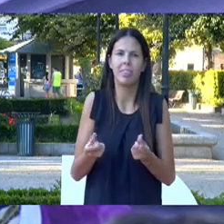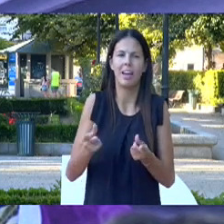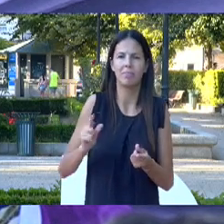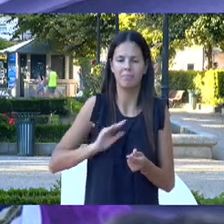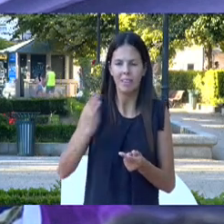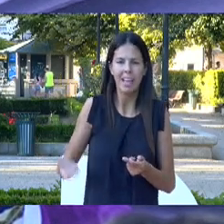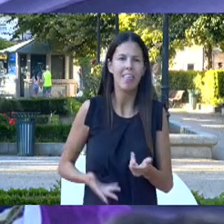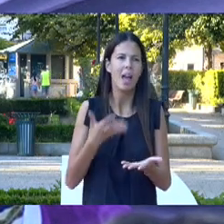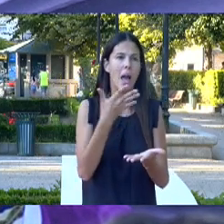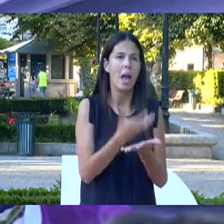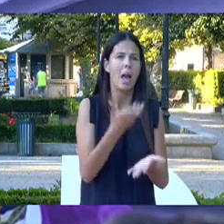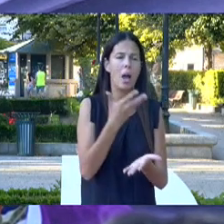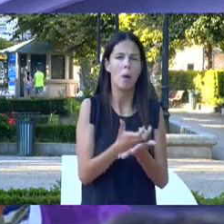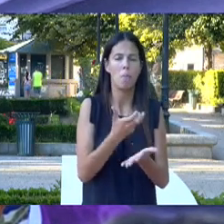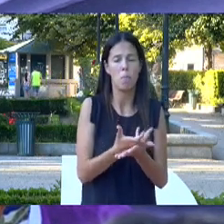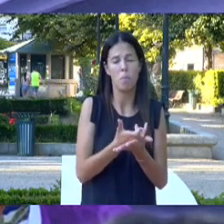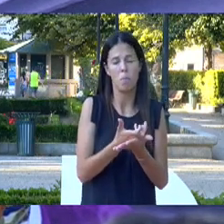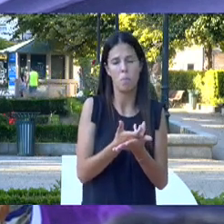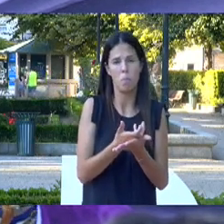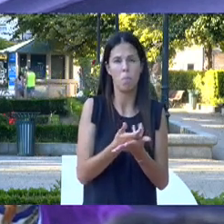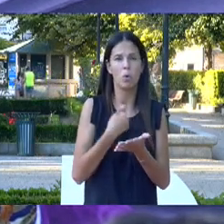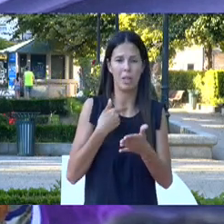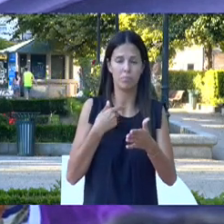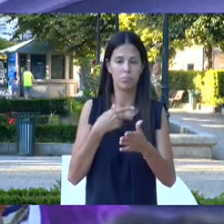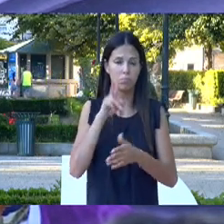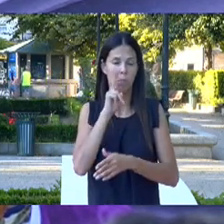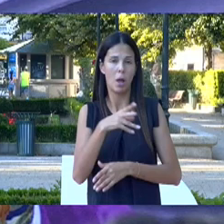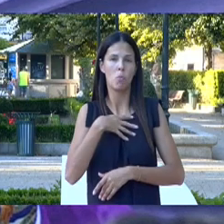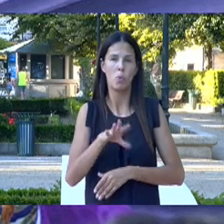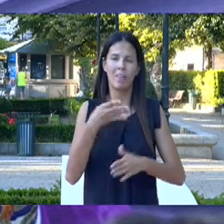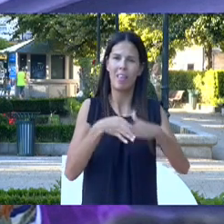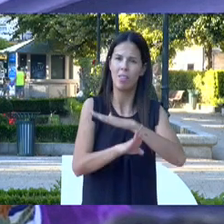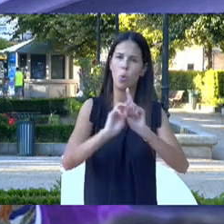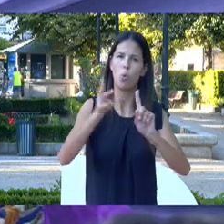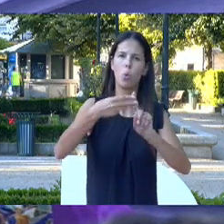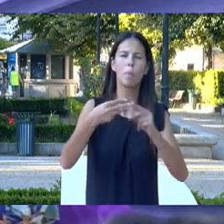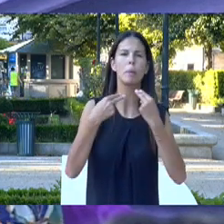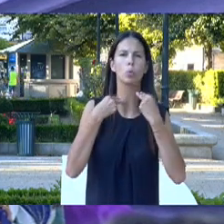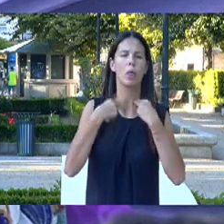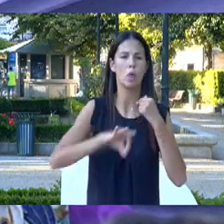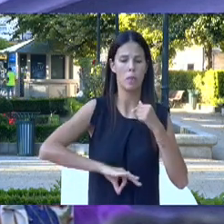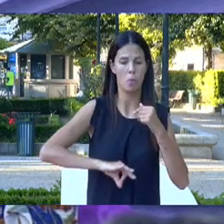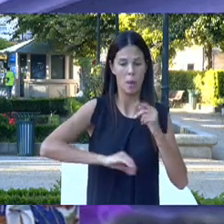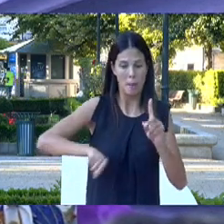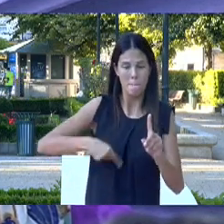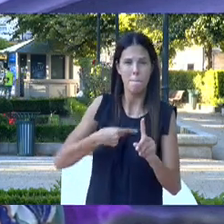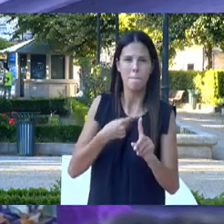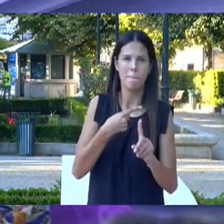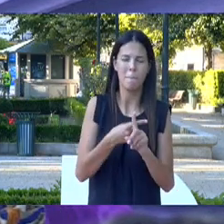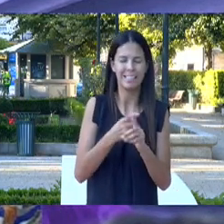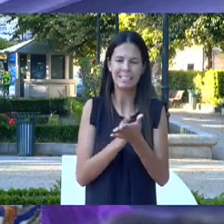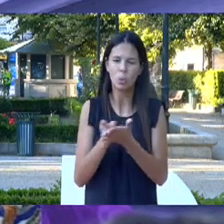que xa podedes consultar entrando na web da Deputación de Pontevedra, que vai acompañado ademais dun roteiro